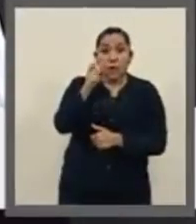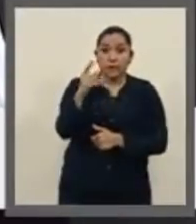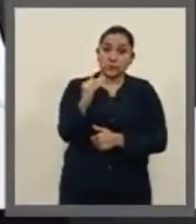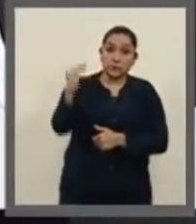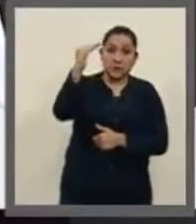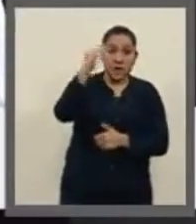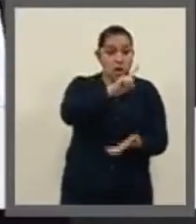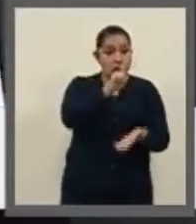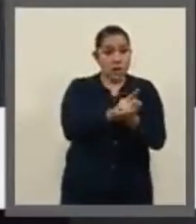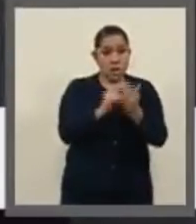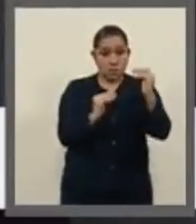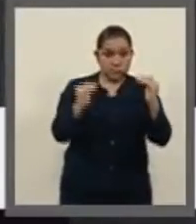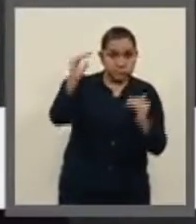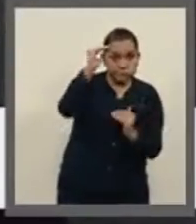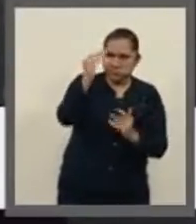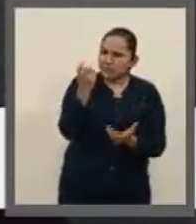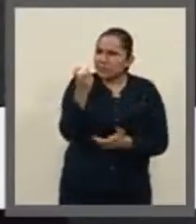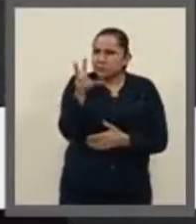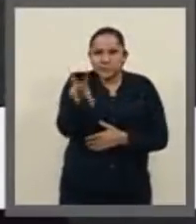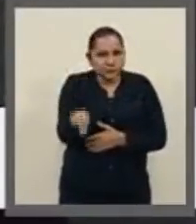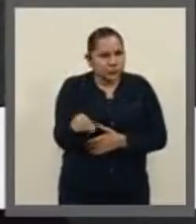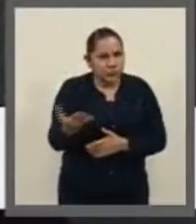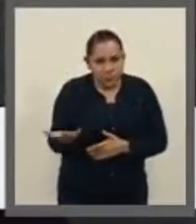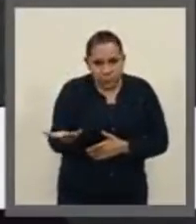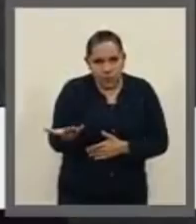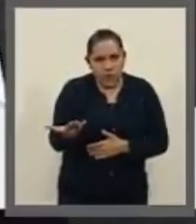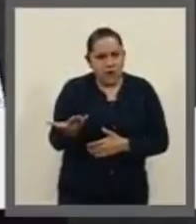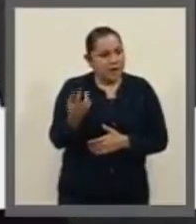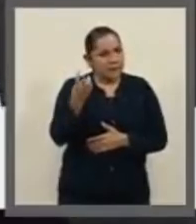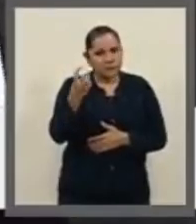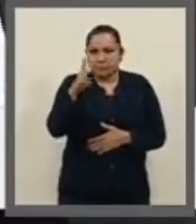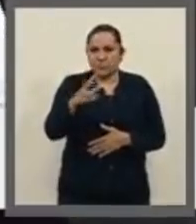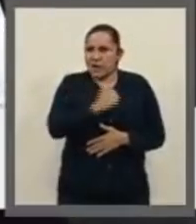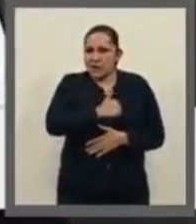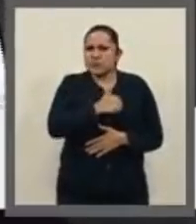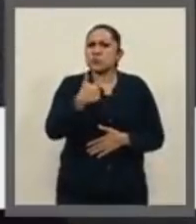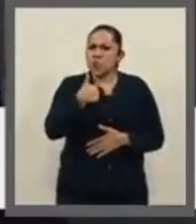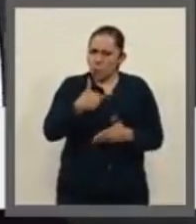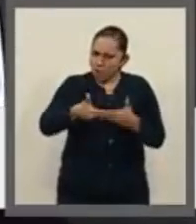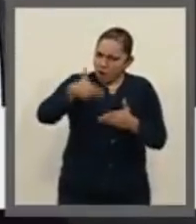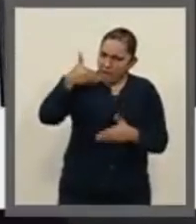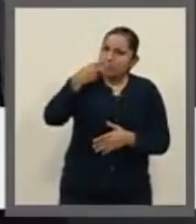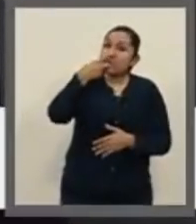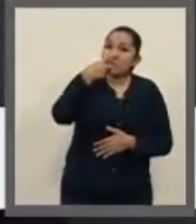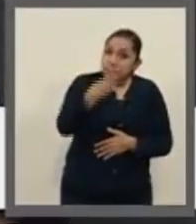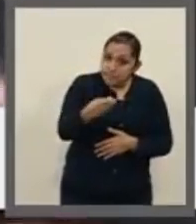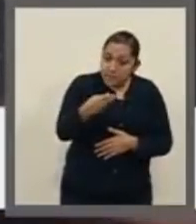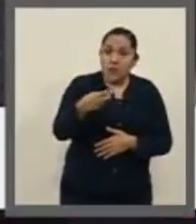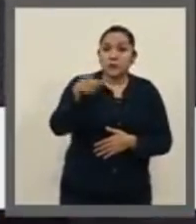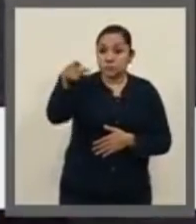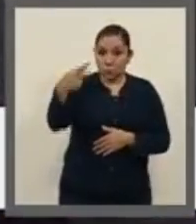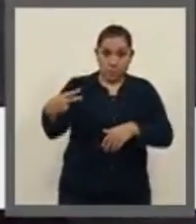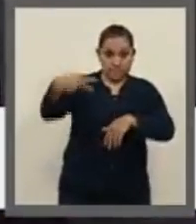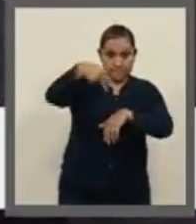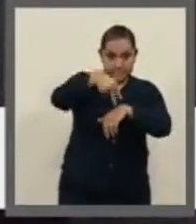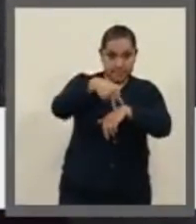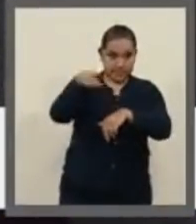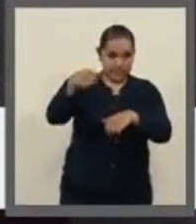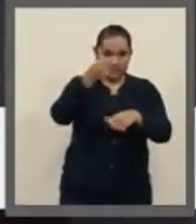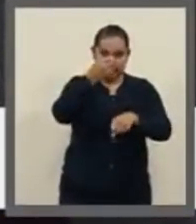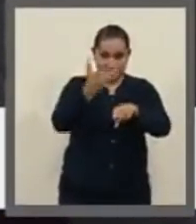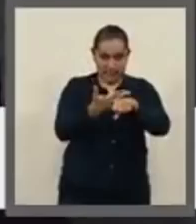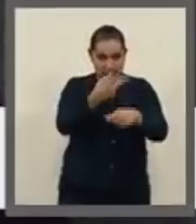verdad desafortunado. De la misma manera planteo que solicité la palabra antes de que terminara la comparecencia,